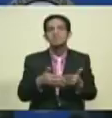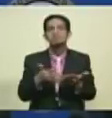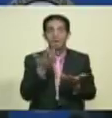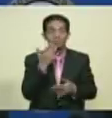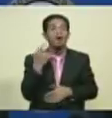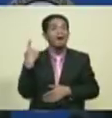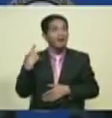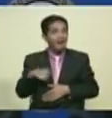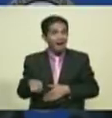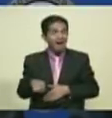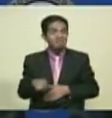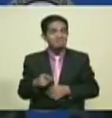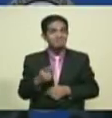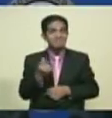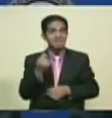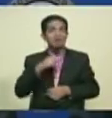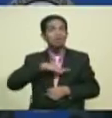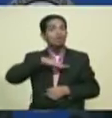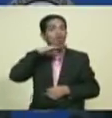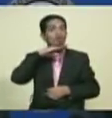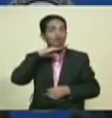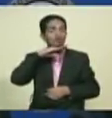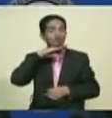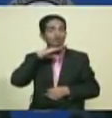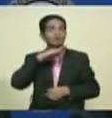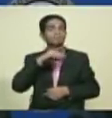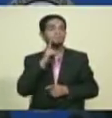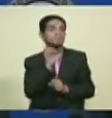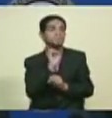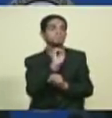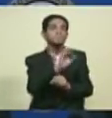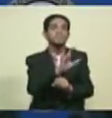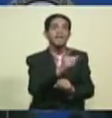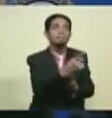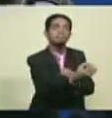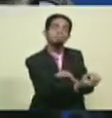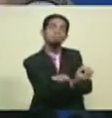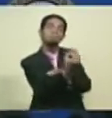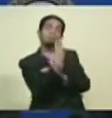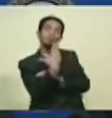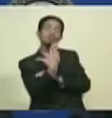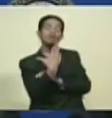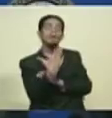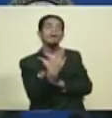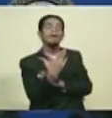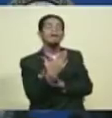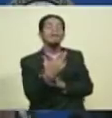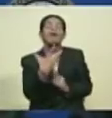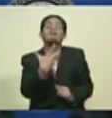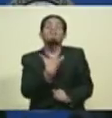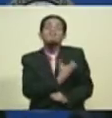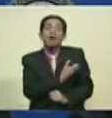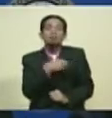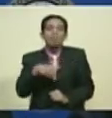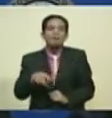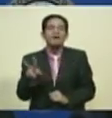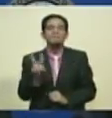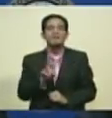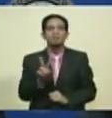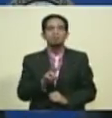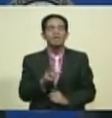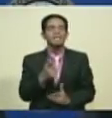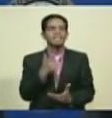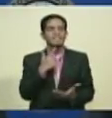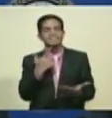los recursos para que la OPS enviara las vacunas a Venezuela. Y por fin la OPS hizo las gestiones y hicieron